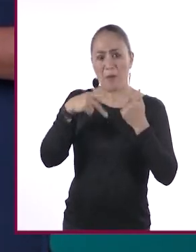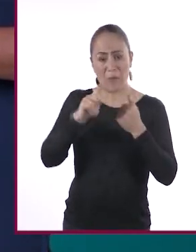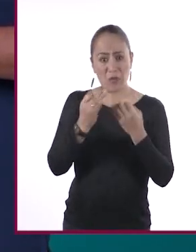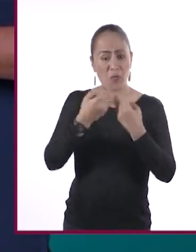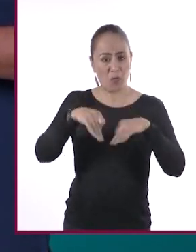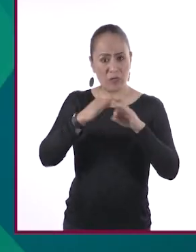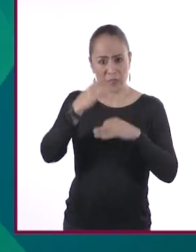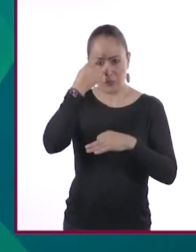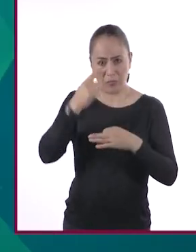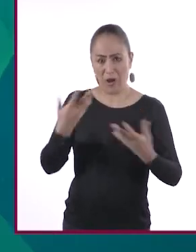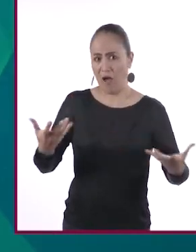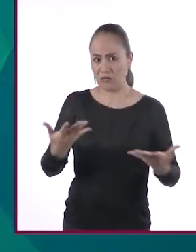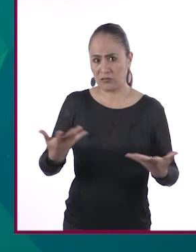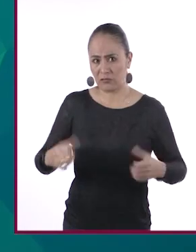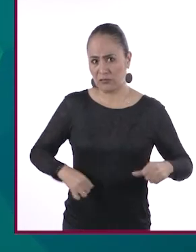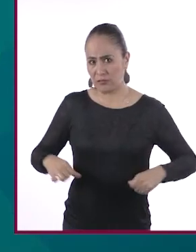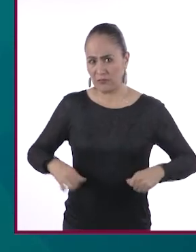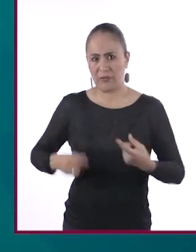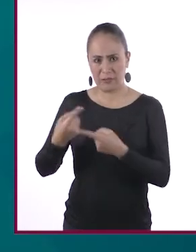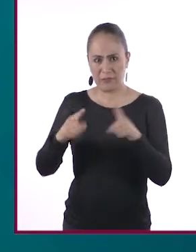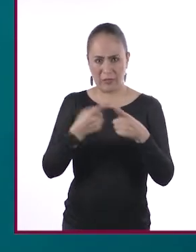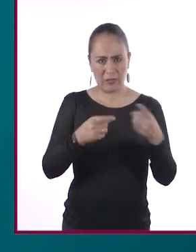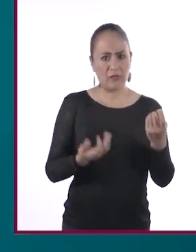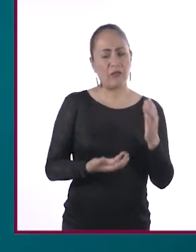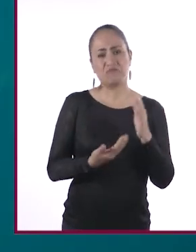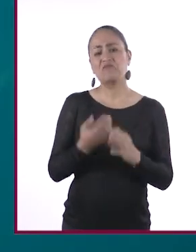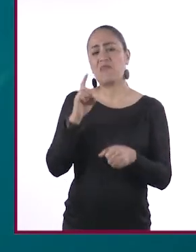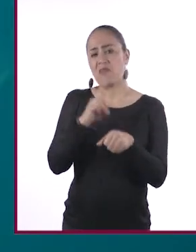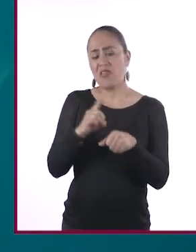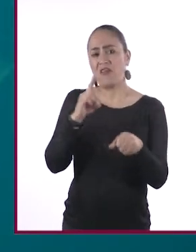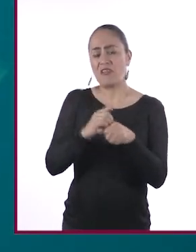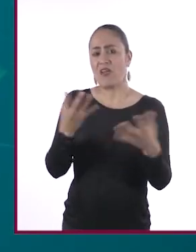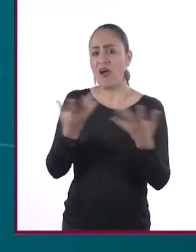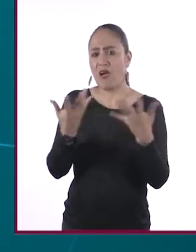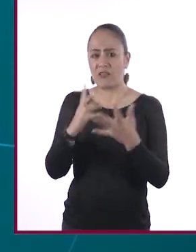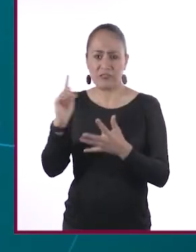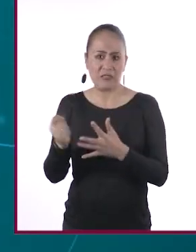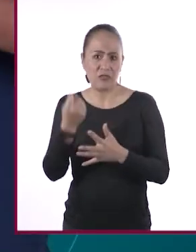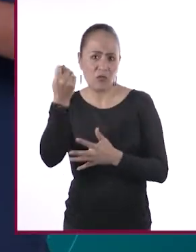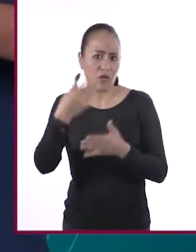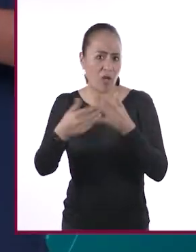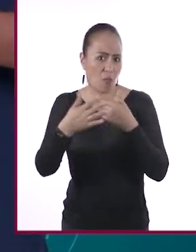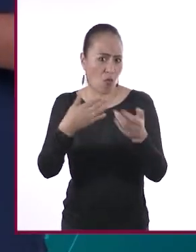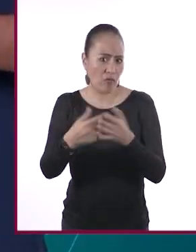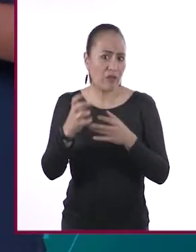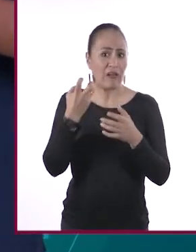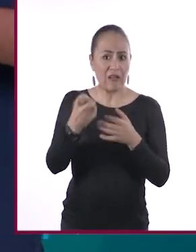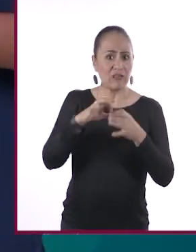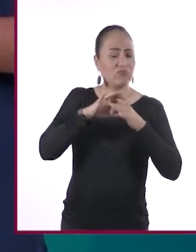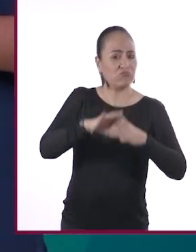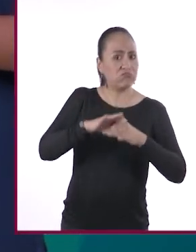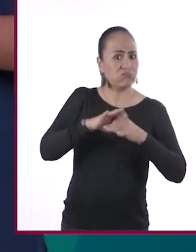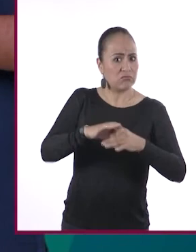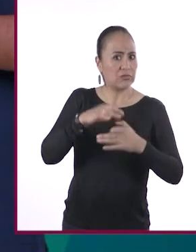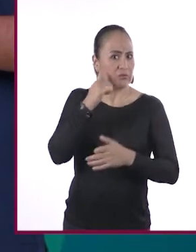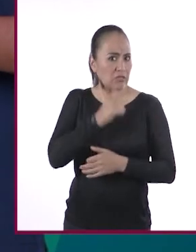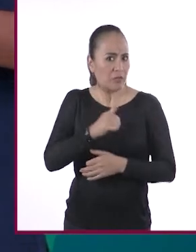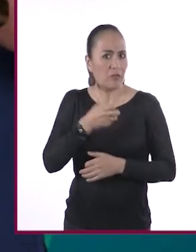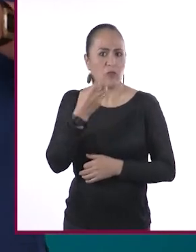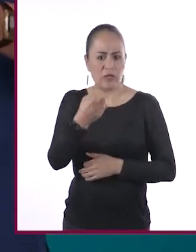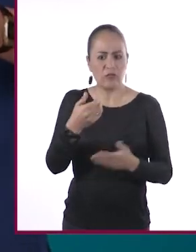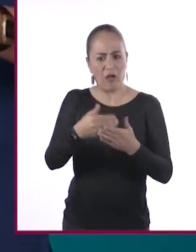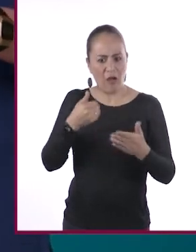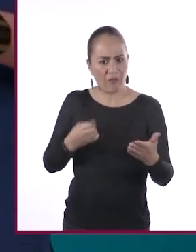nuestras actividades. Cada día se crean mejores opciones y estas nos hacen muy dependientes. Cierto, así que para reflexionar y tomar decisiones